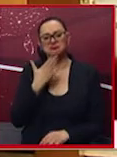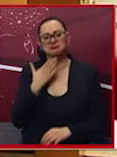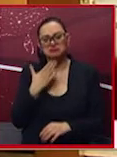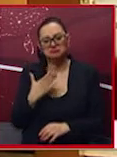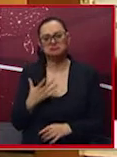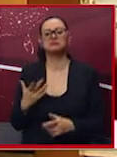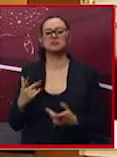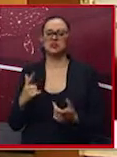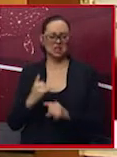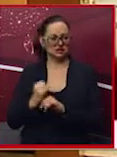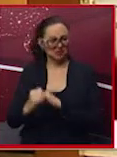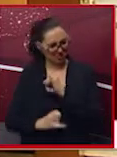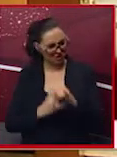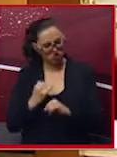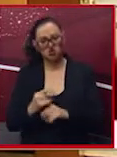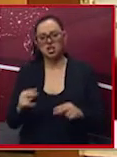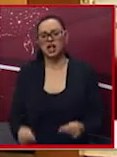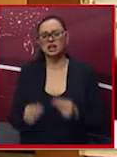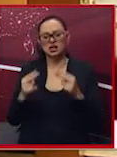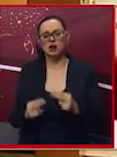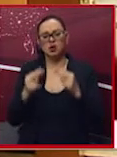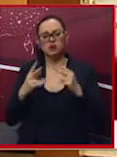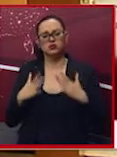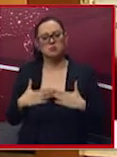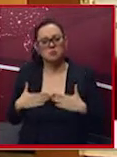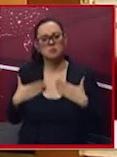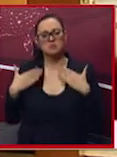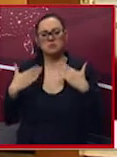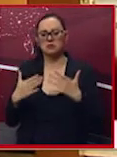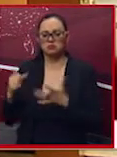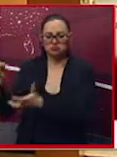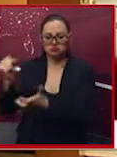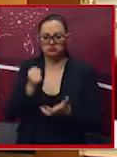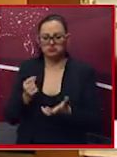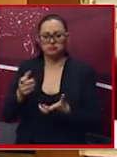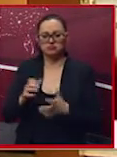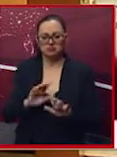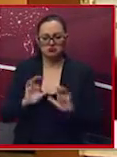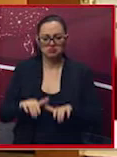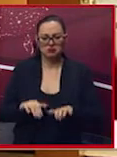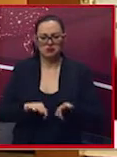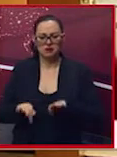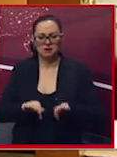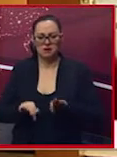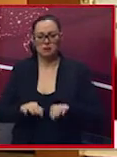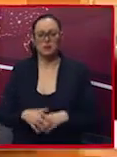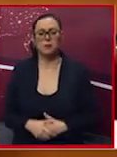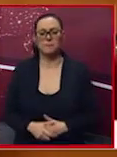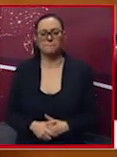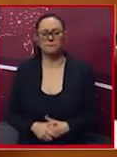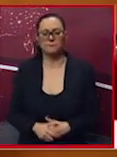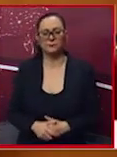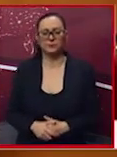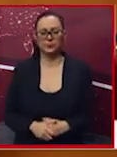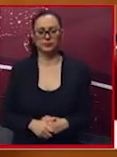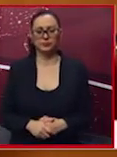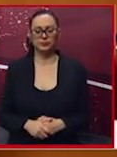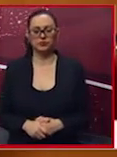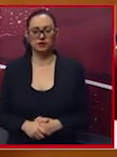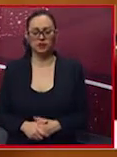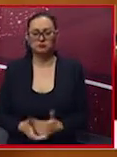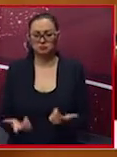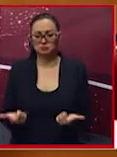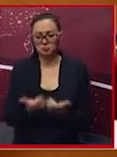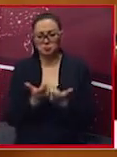en mercados nacionales e internacionales avalada con inversión y generación de empleos. Y las finanzas públicas